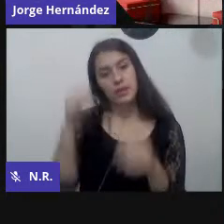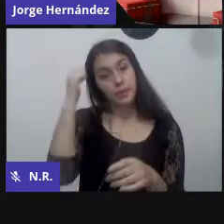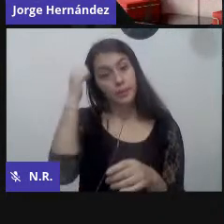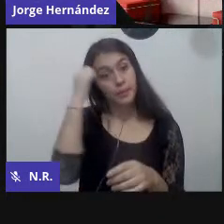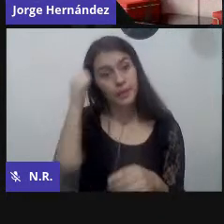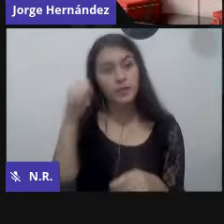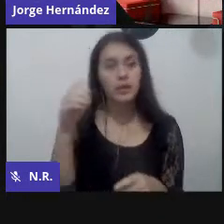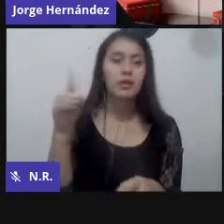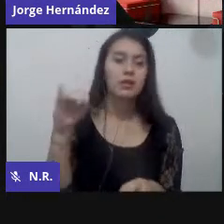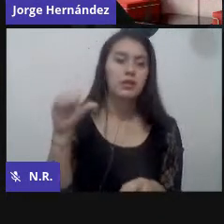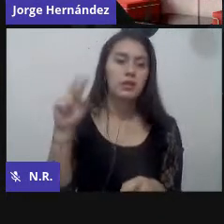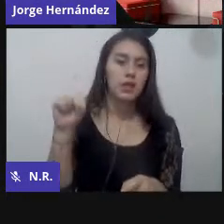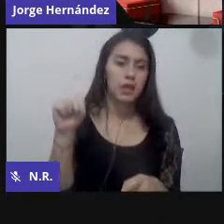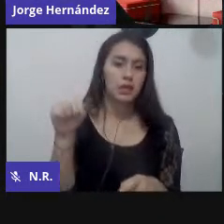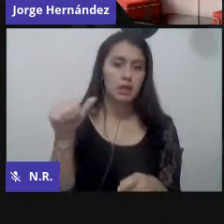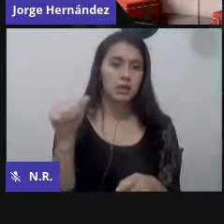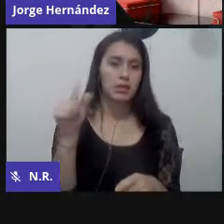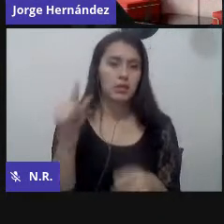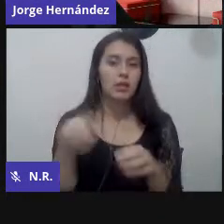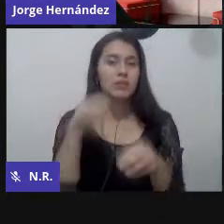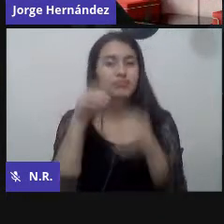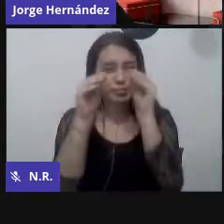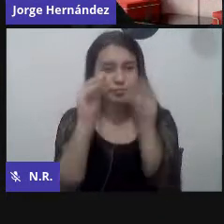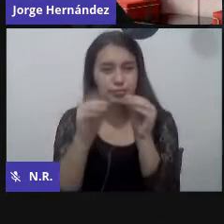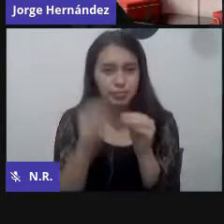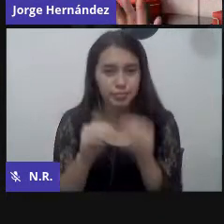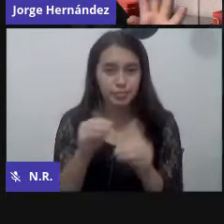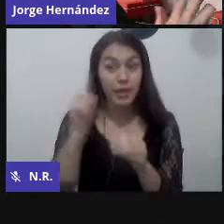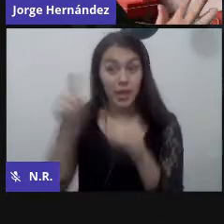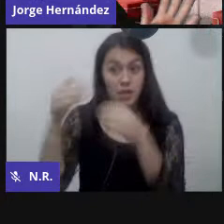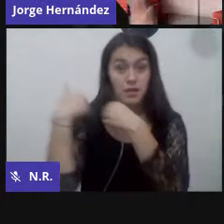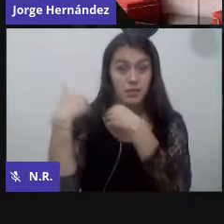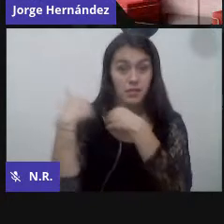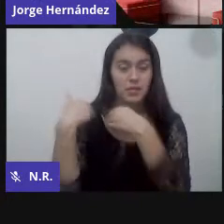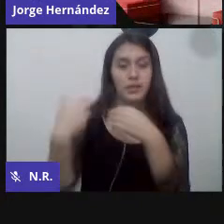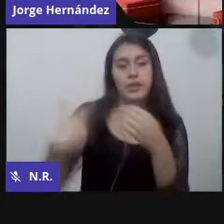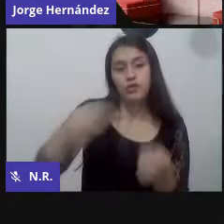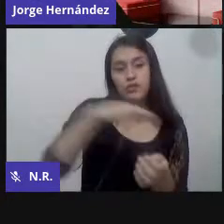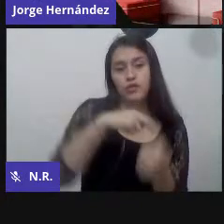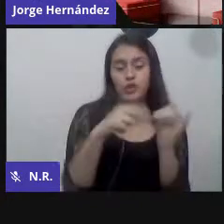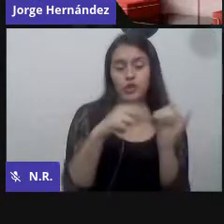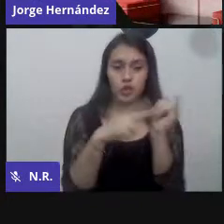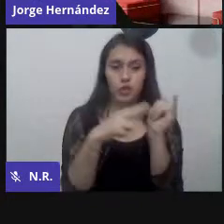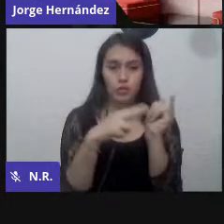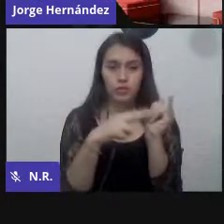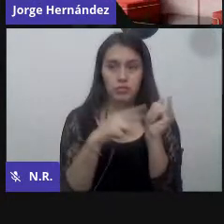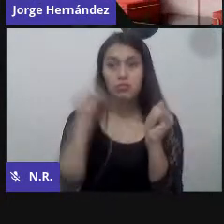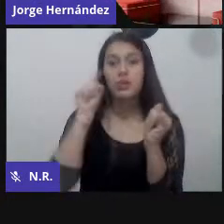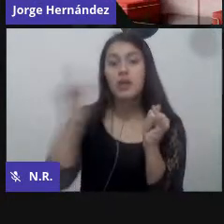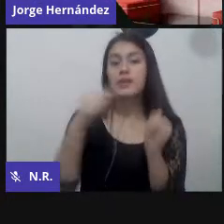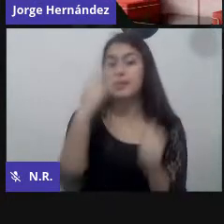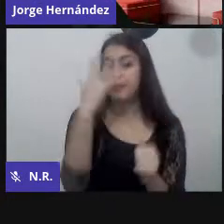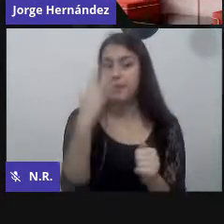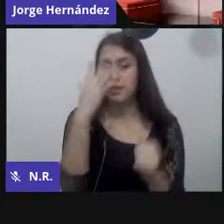se encarga de hacer estas transmisiones en vivo, nosotros desde YouTube, y ella las retransmite en